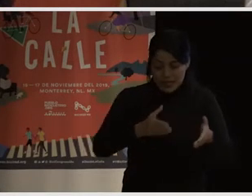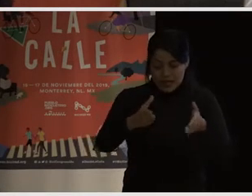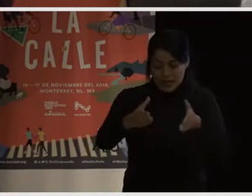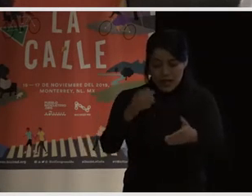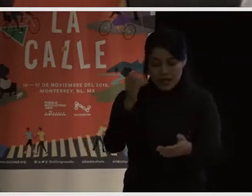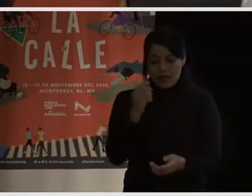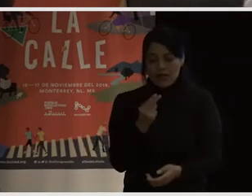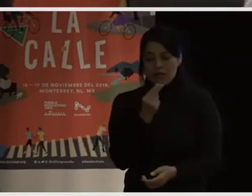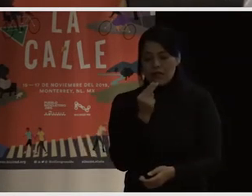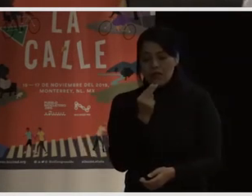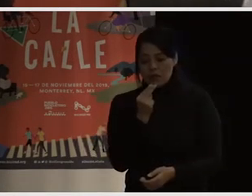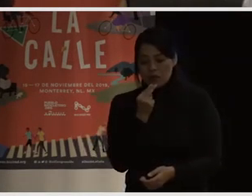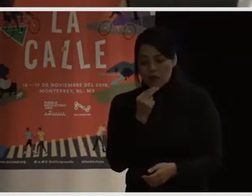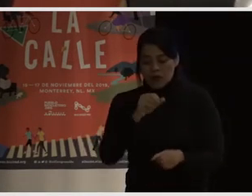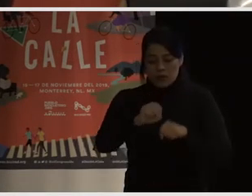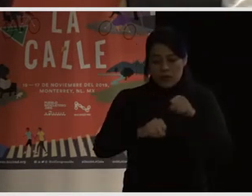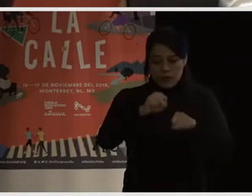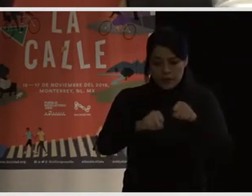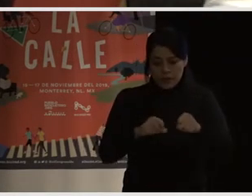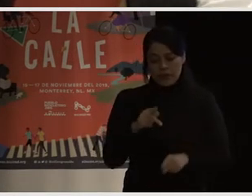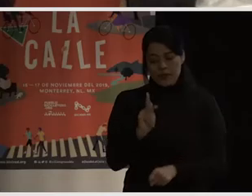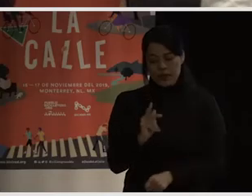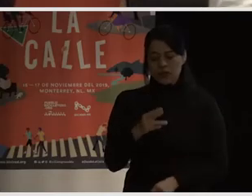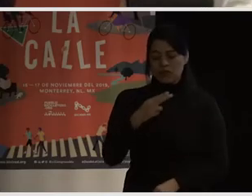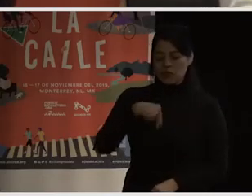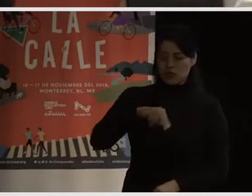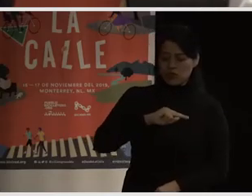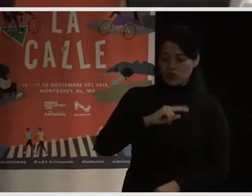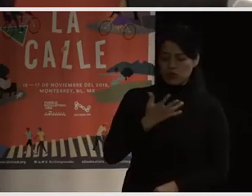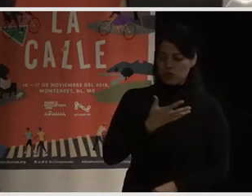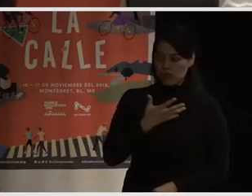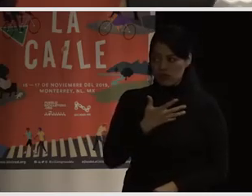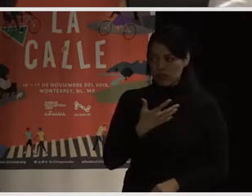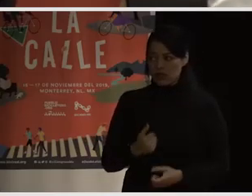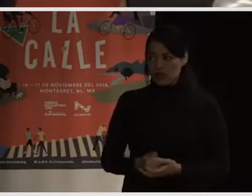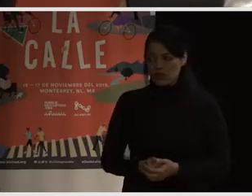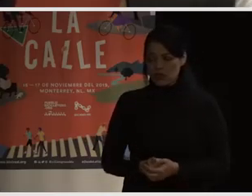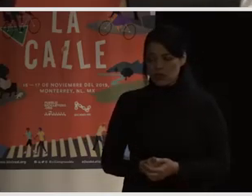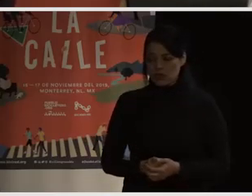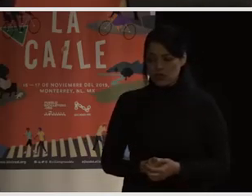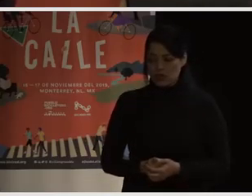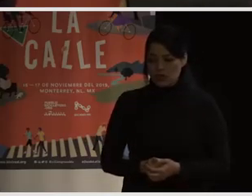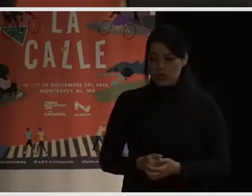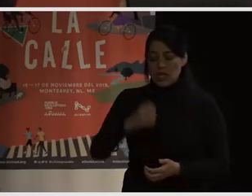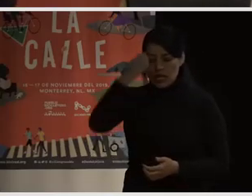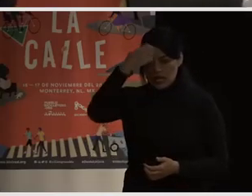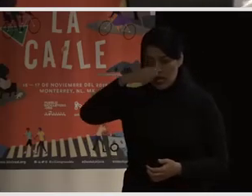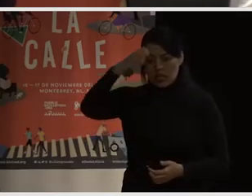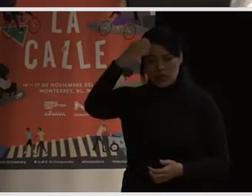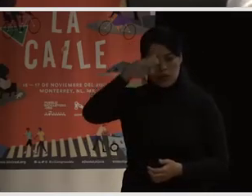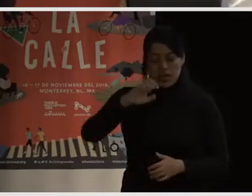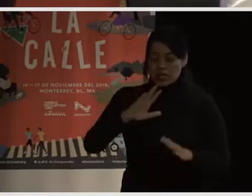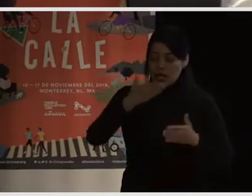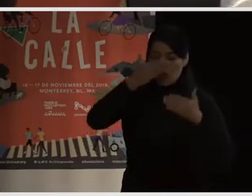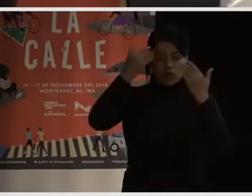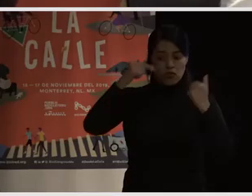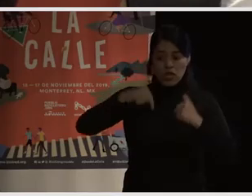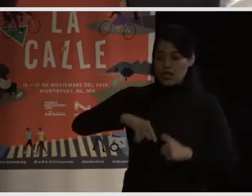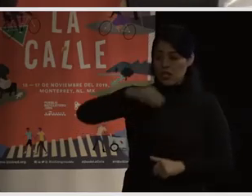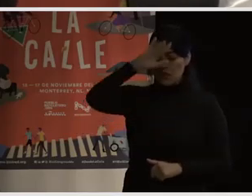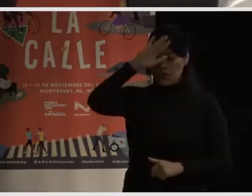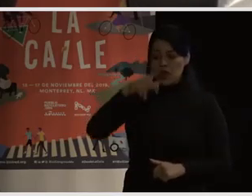decirlo desde esta perspectiva nos ha tocado y yo creo que pues no sé si es la misma experiencia aquí cuando estás